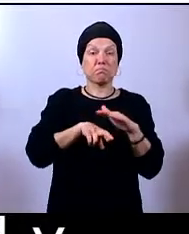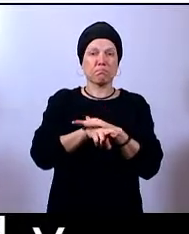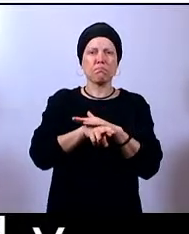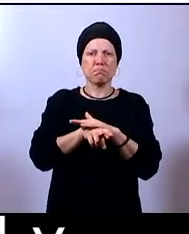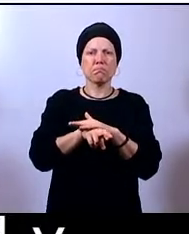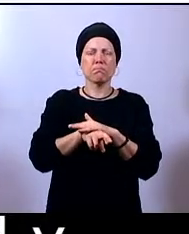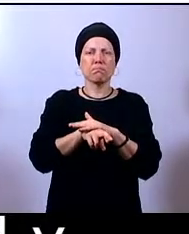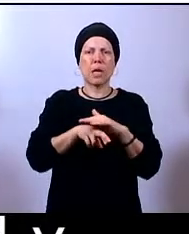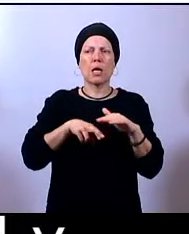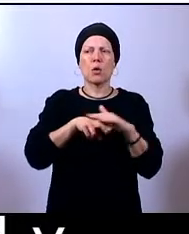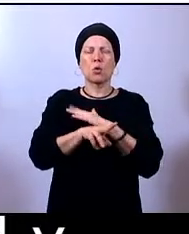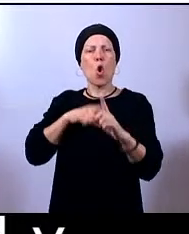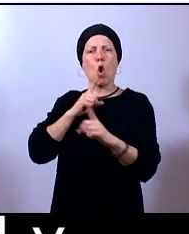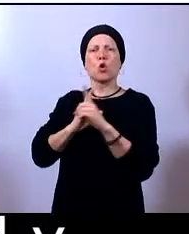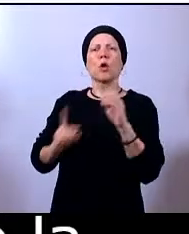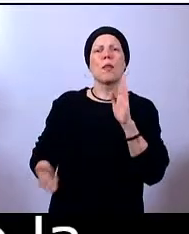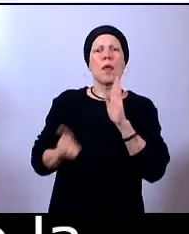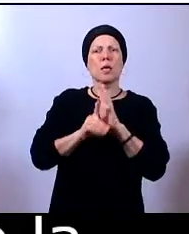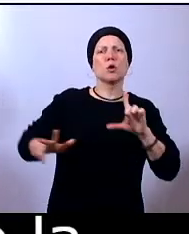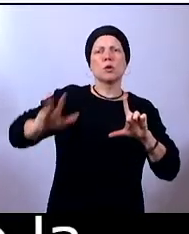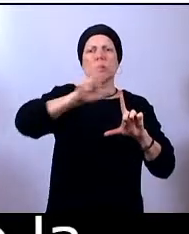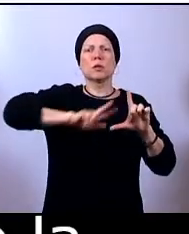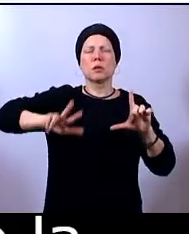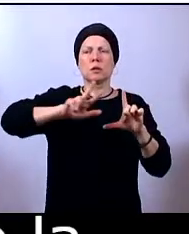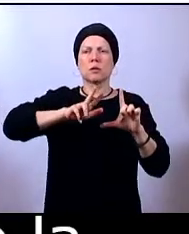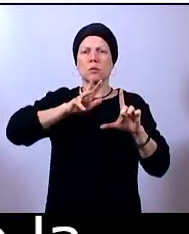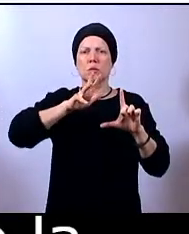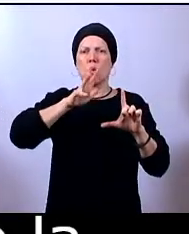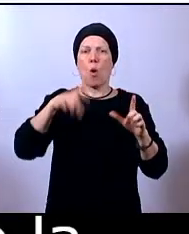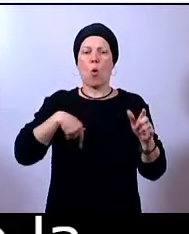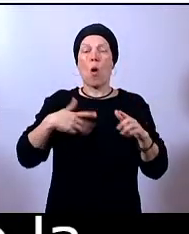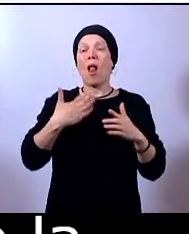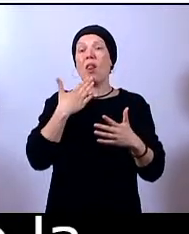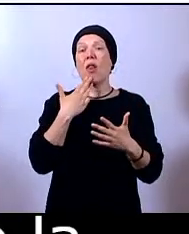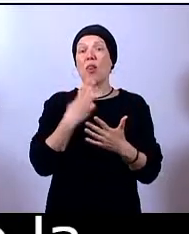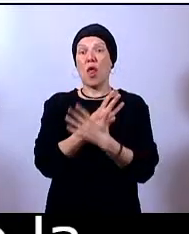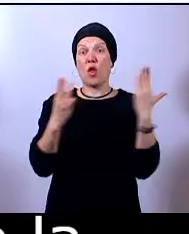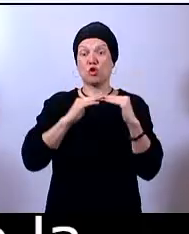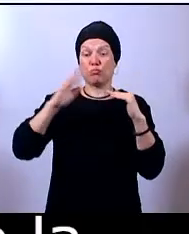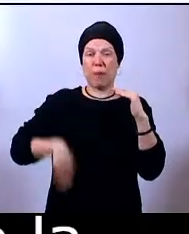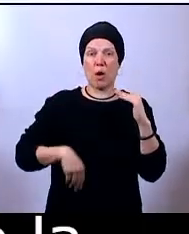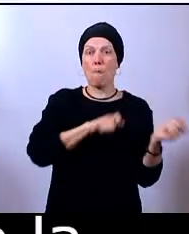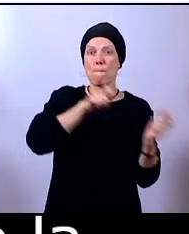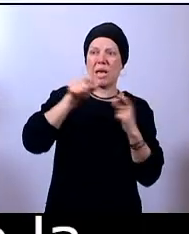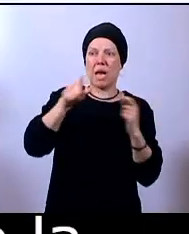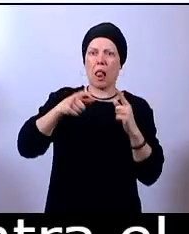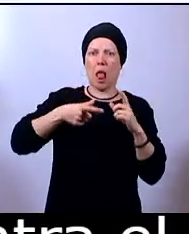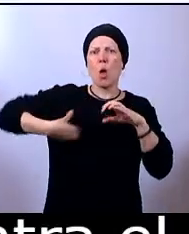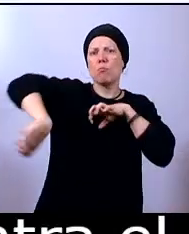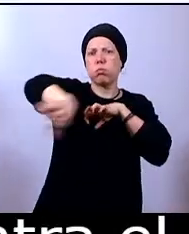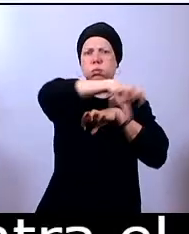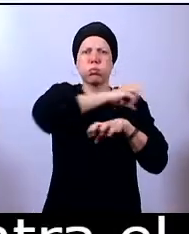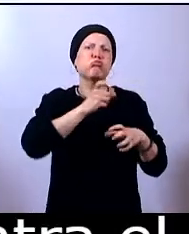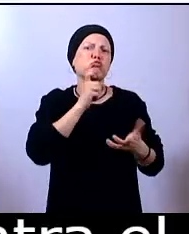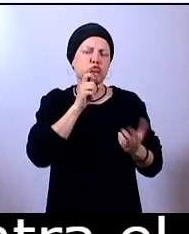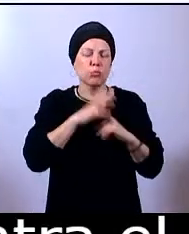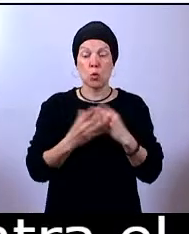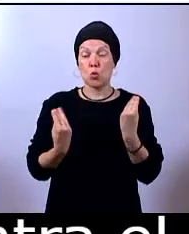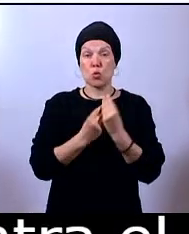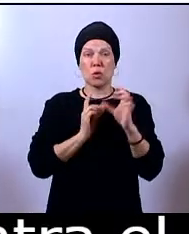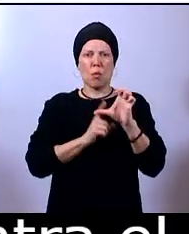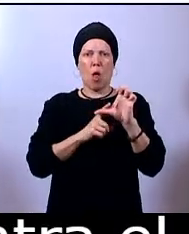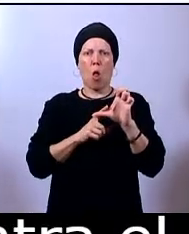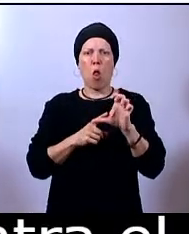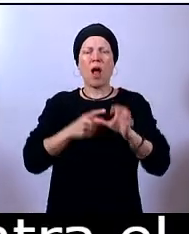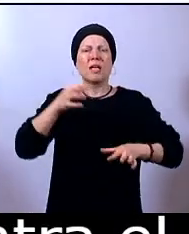inconstitucionalidad contra el decreto estatal para el reparto de menores migrantes. La Junta de Extremadura llevará ante el